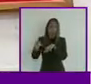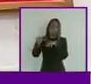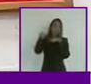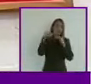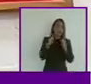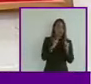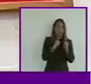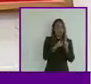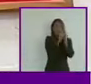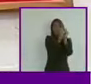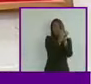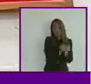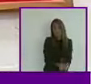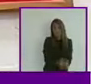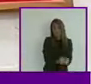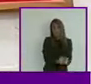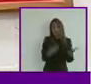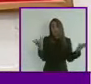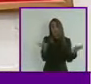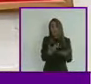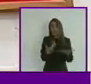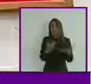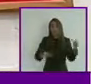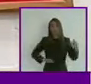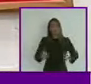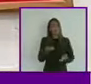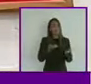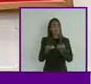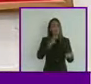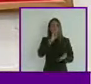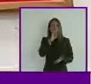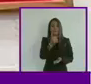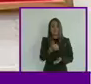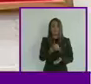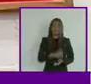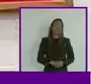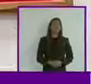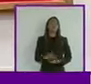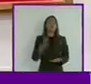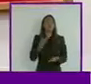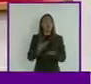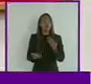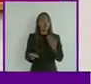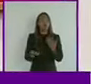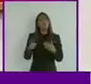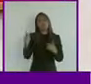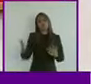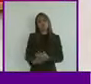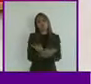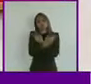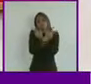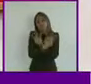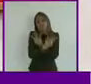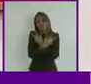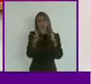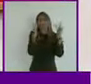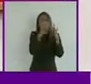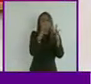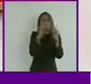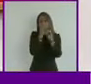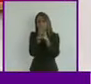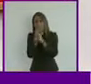sedentarismo en la mayoría de los adolescentes en la sociedad actual. Hoy en día, gracias a la virtualidad, encontramos cualquier tipo